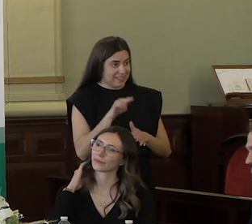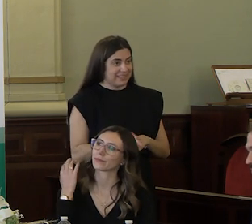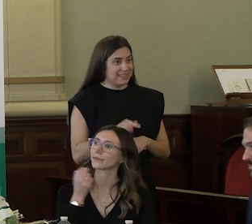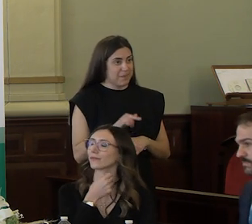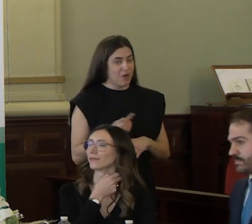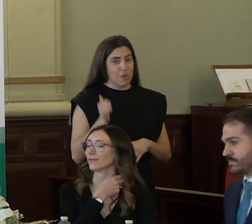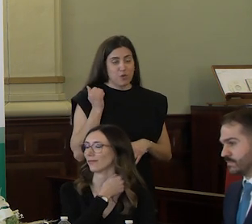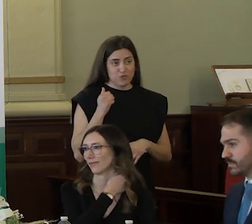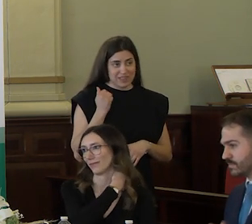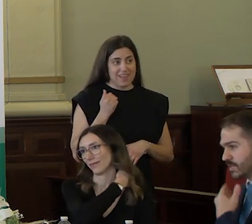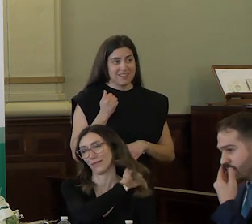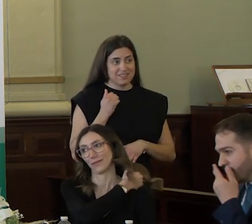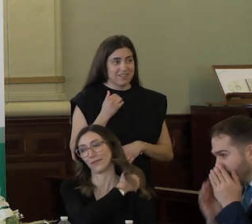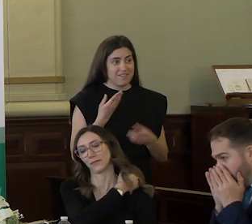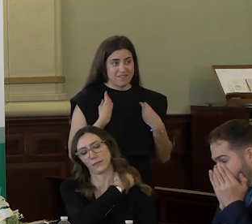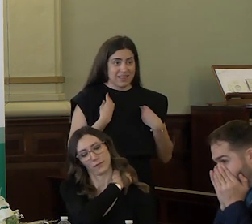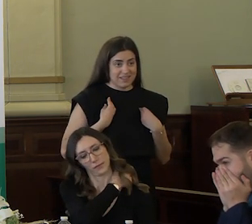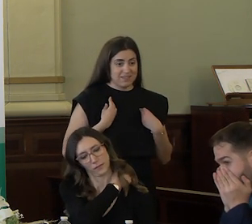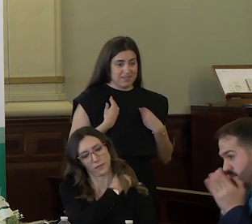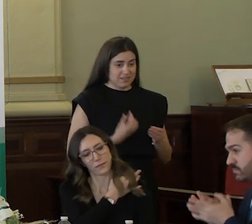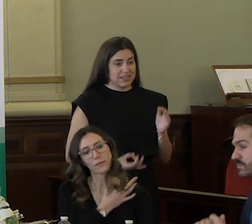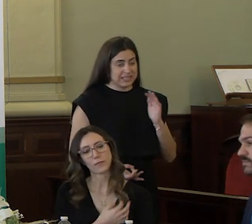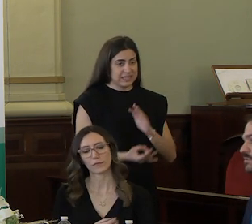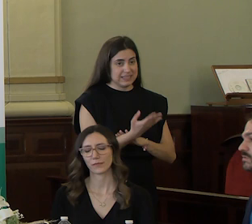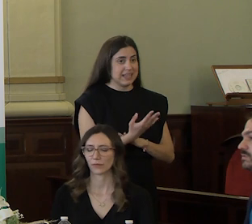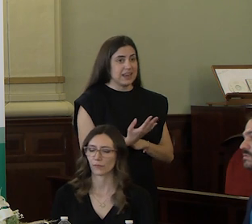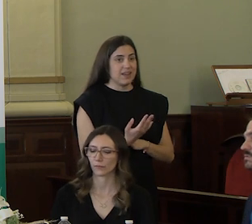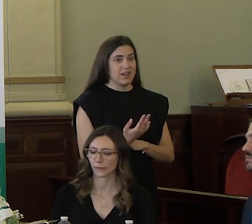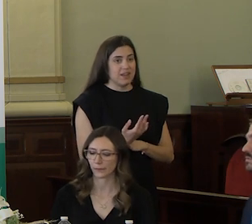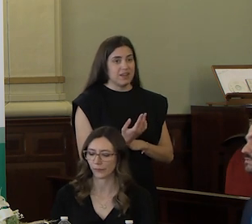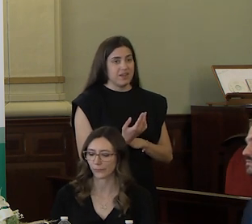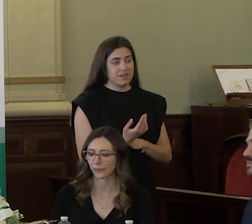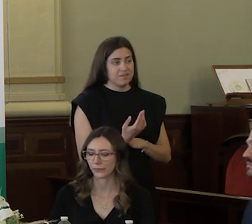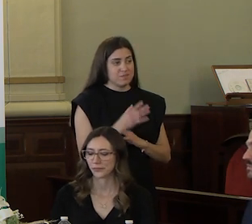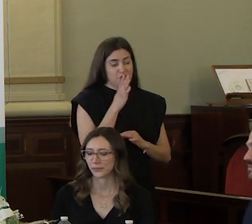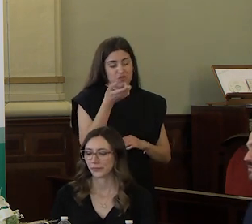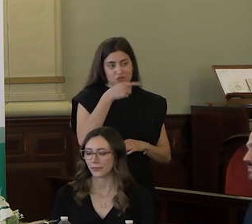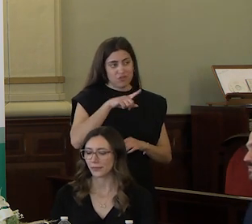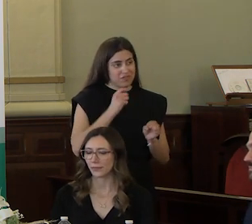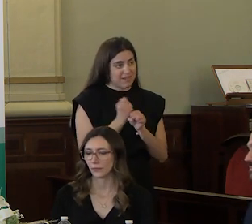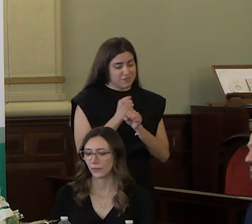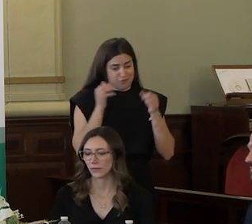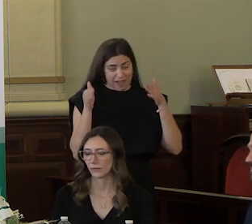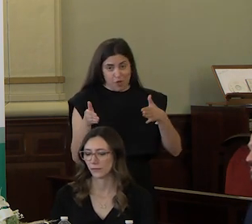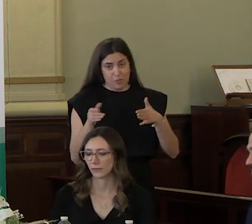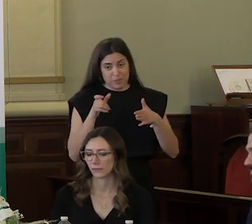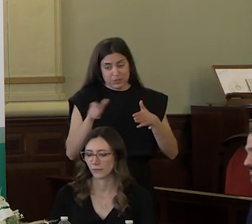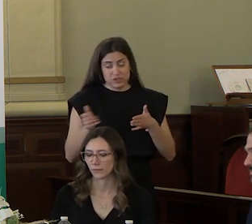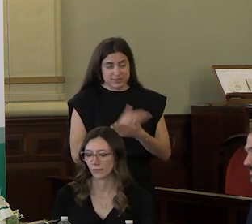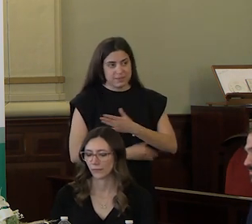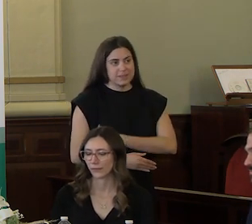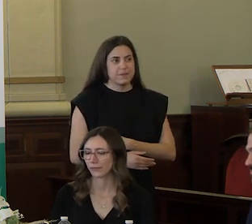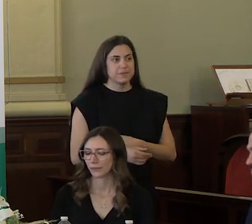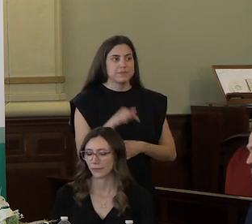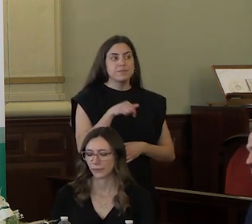esas oportunidades de vida de las personas para las que trabajamos. Y bueno, llega el